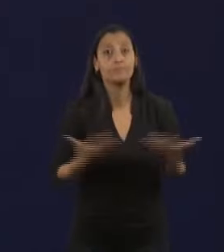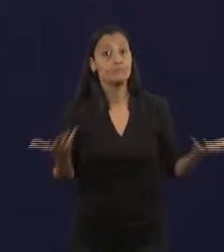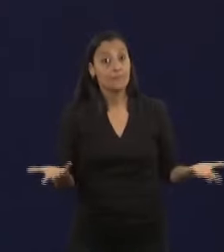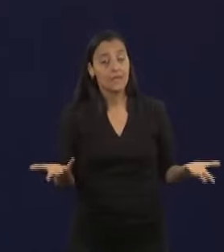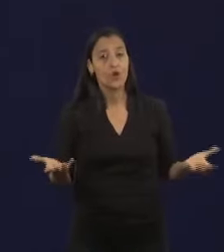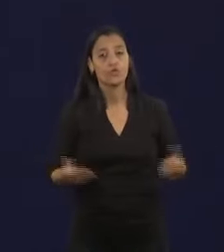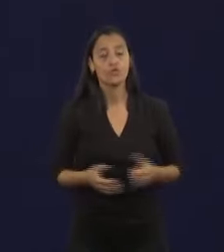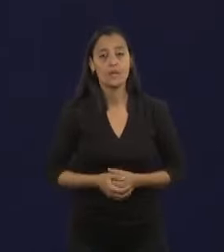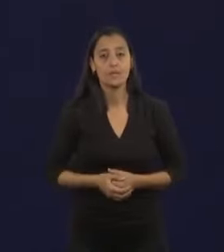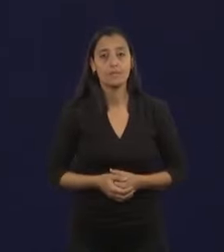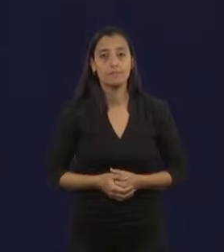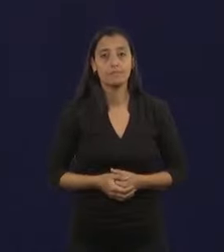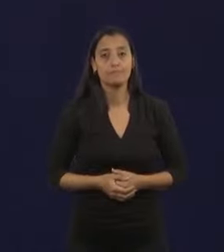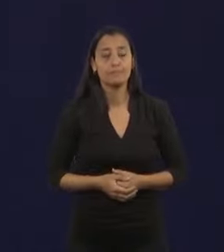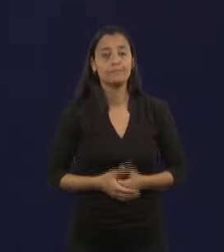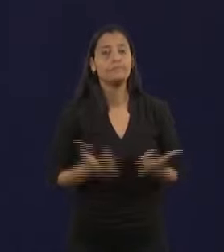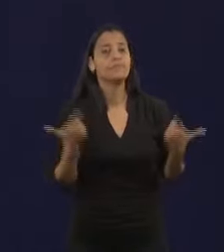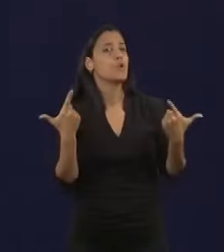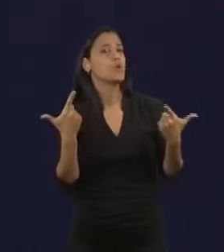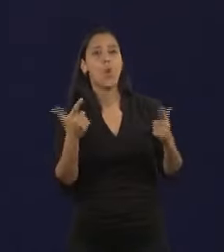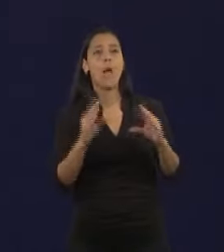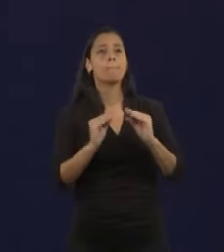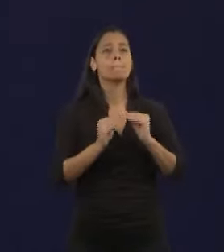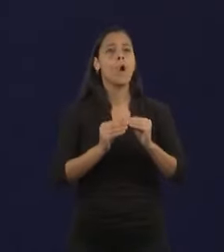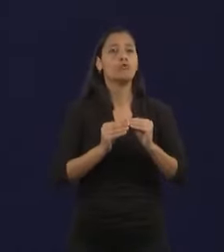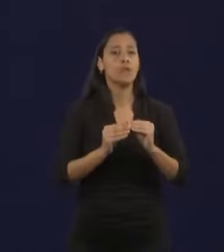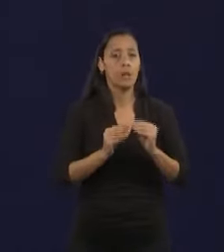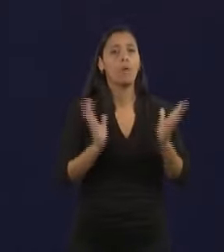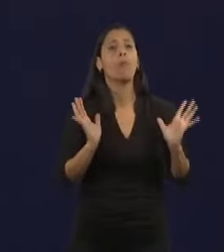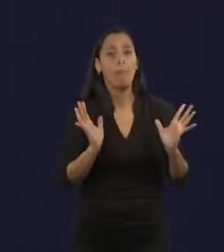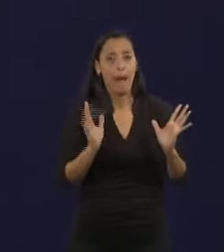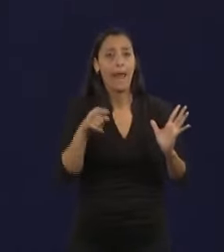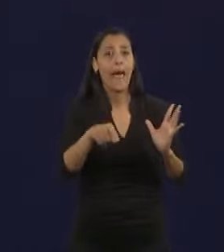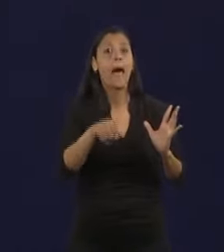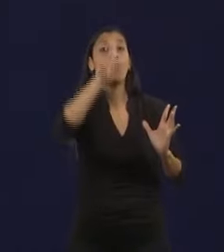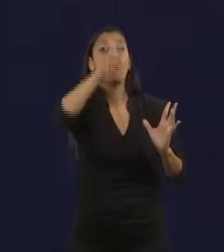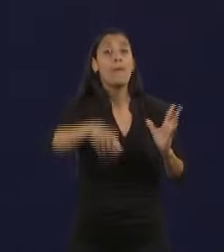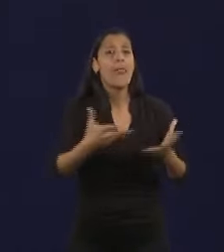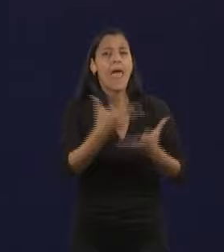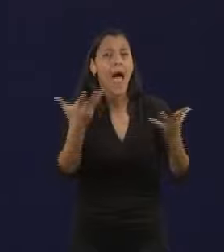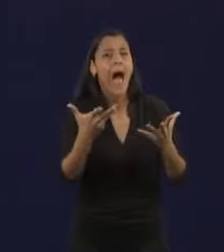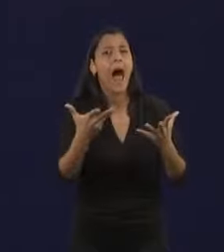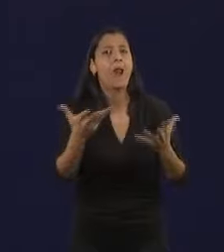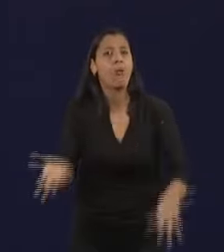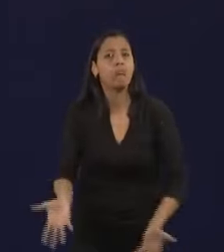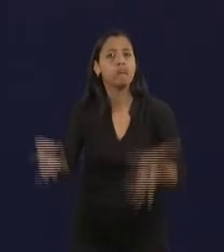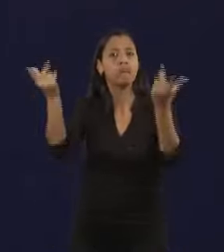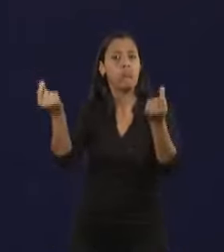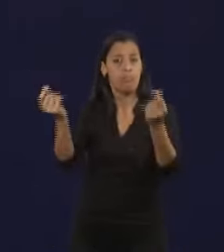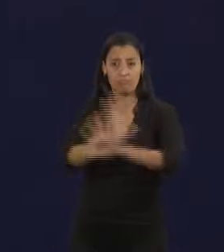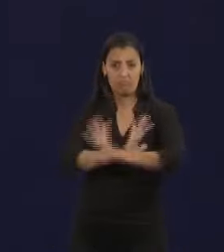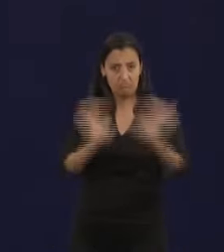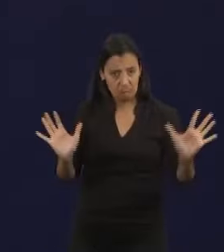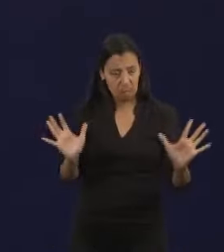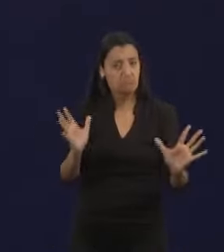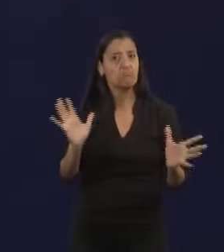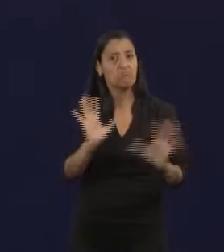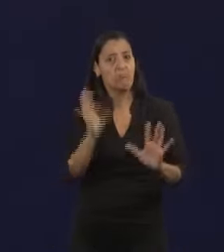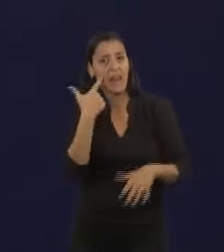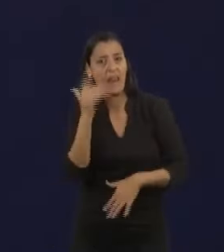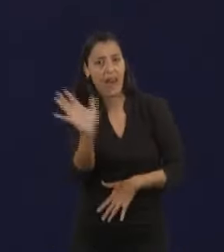por lo que no hay razón alguna para que esto tenga alguna implicancia en precios más que el problema inflacionario que estamos viviendo